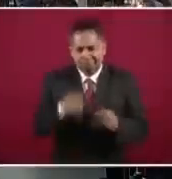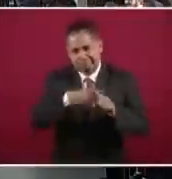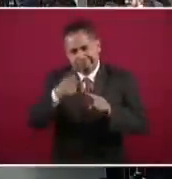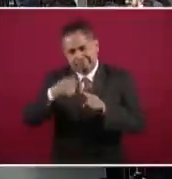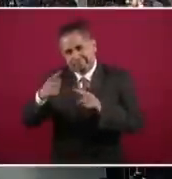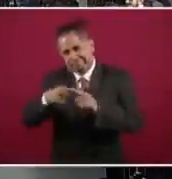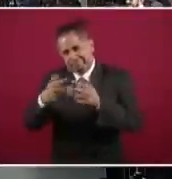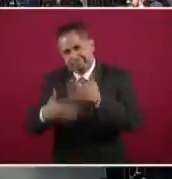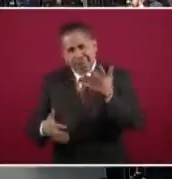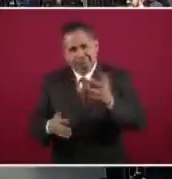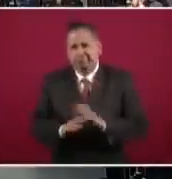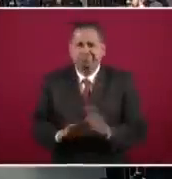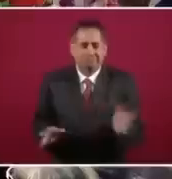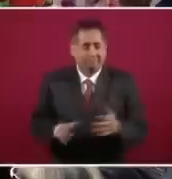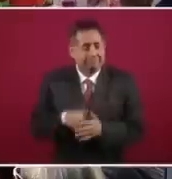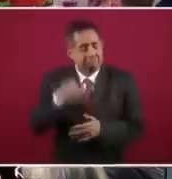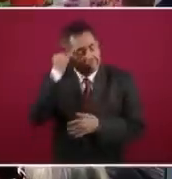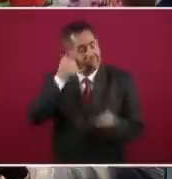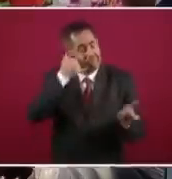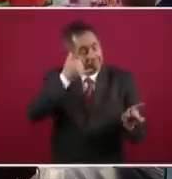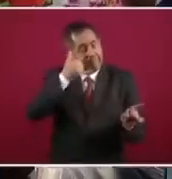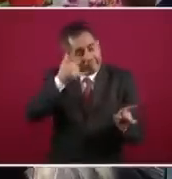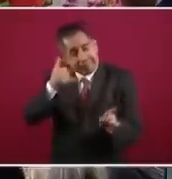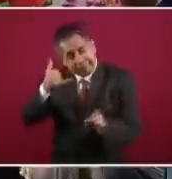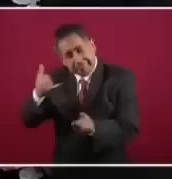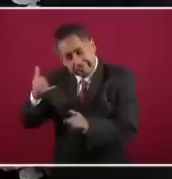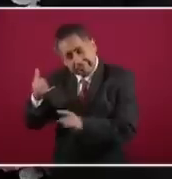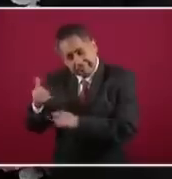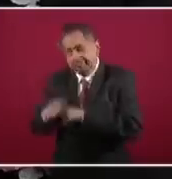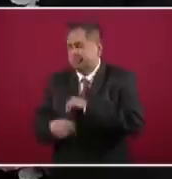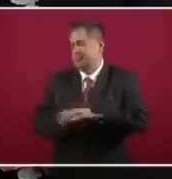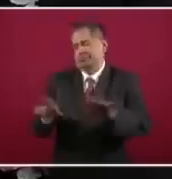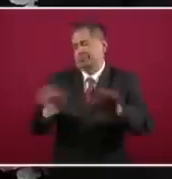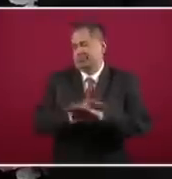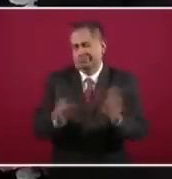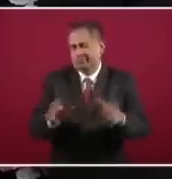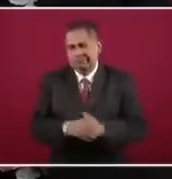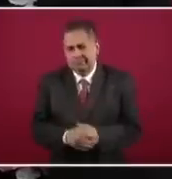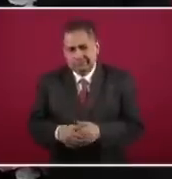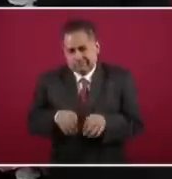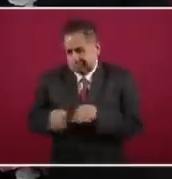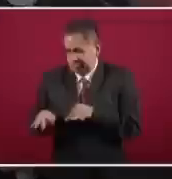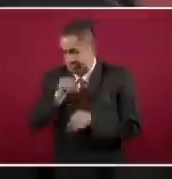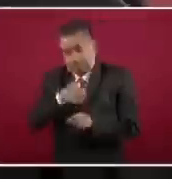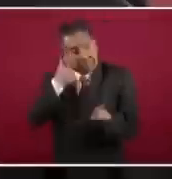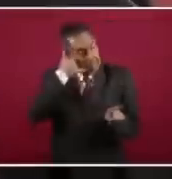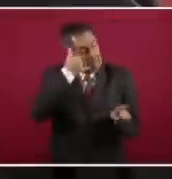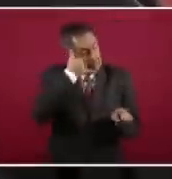etcétera, etcétera, etcétera. No terminaría, o sea, no trabajaría,